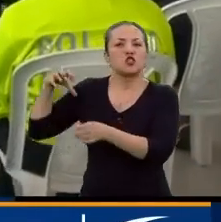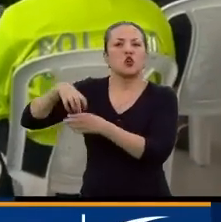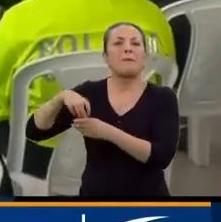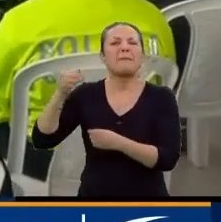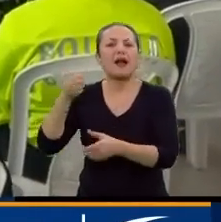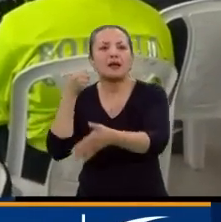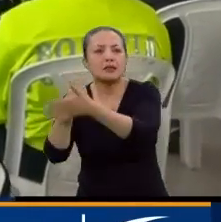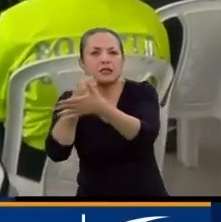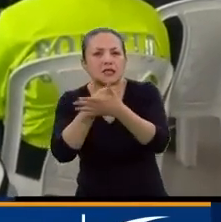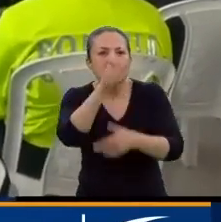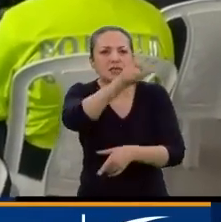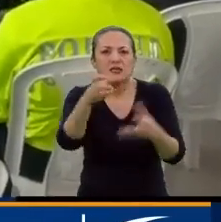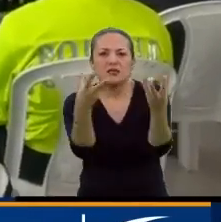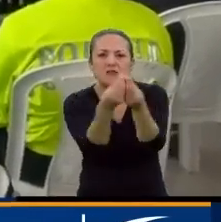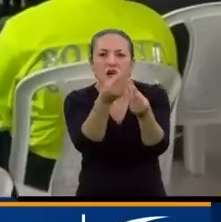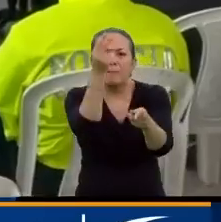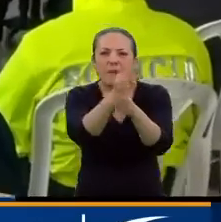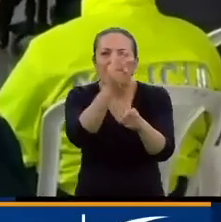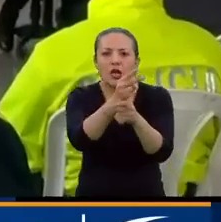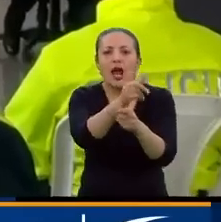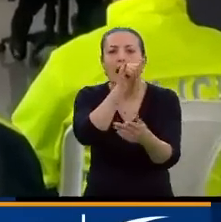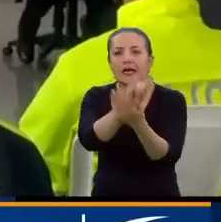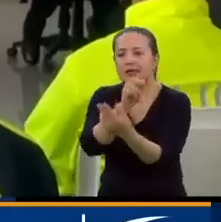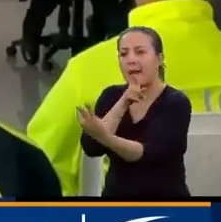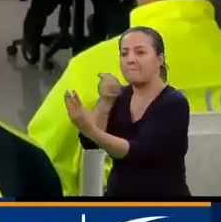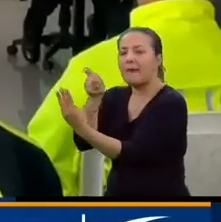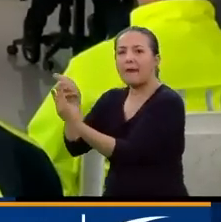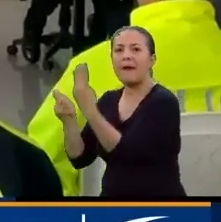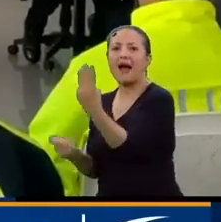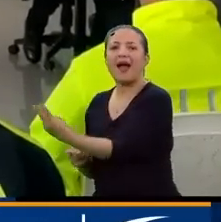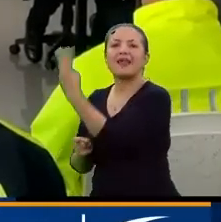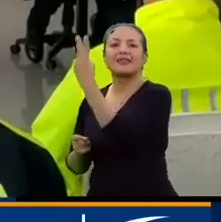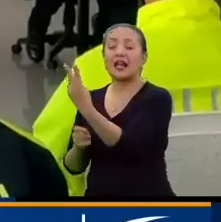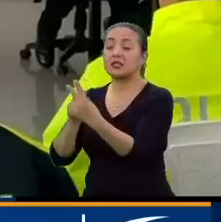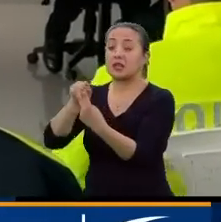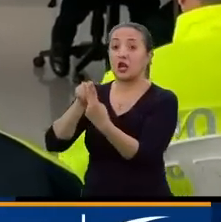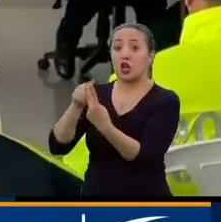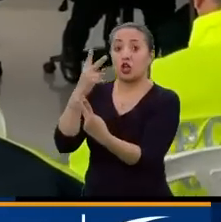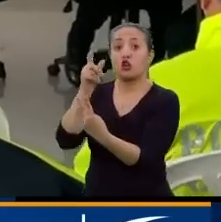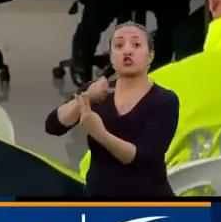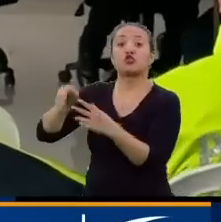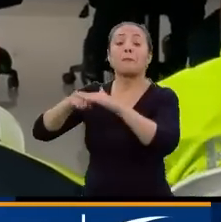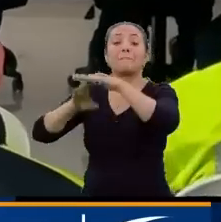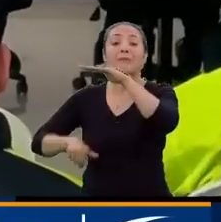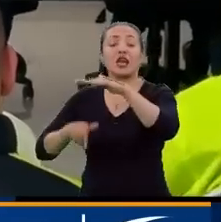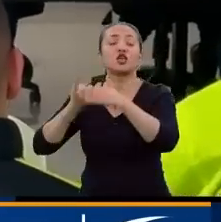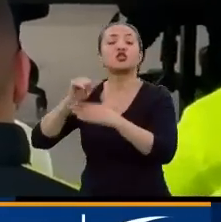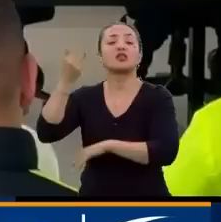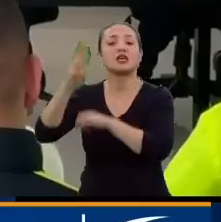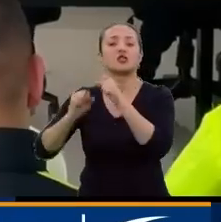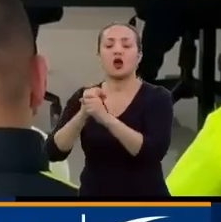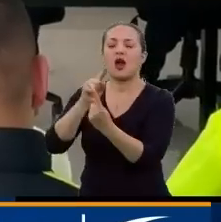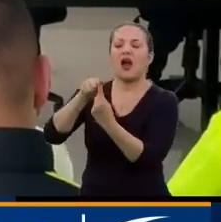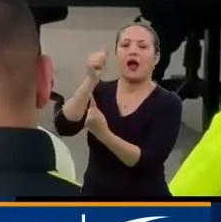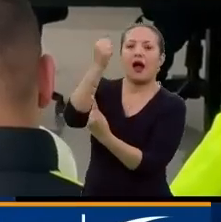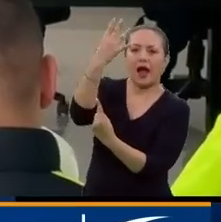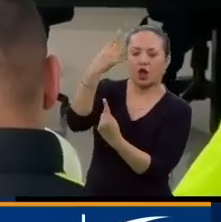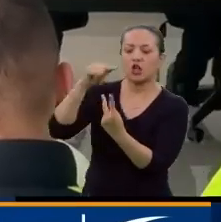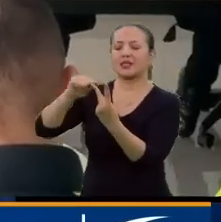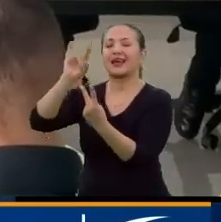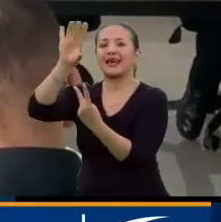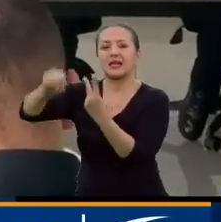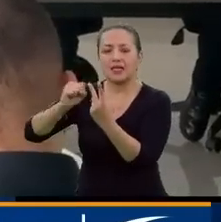banda criminal que al parecer asesinó a 3 personas. Estamos hablando de 2 menores de edad, uno de 14, otro de 15 años y un joven